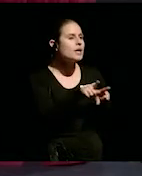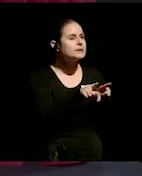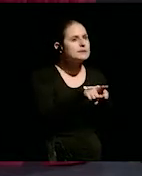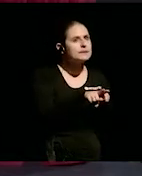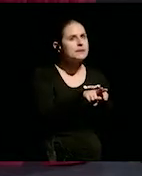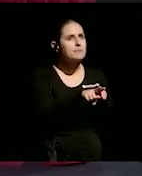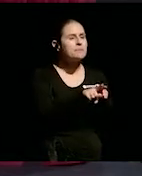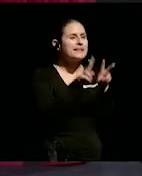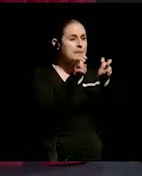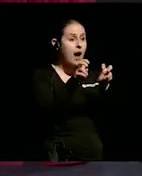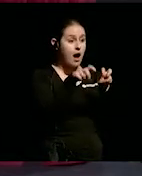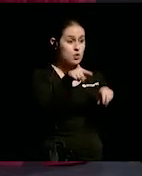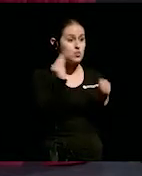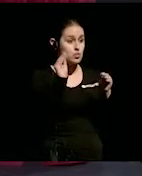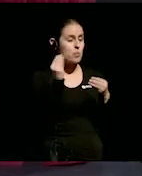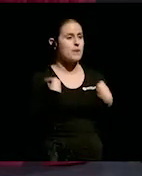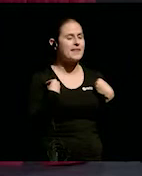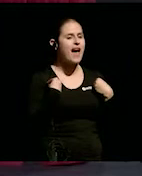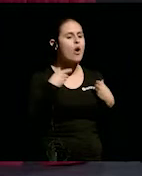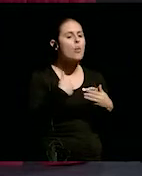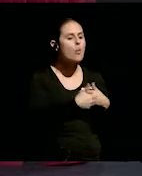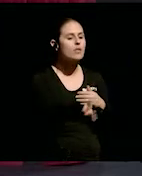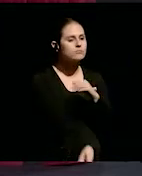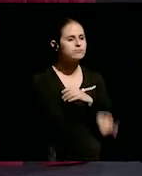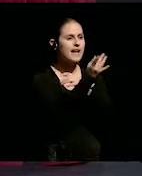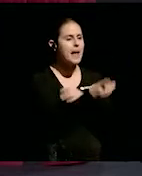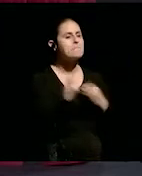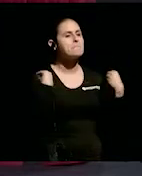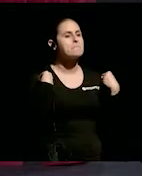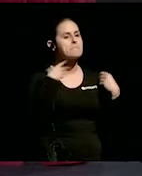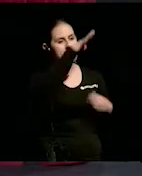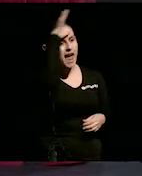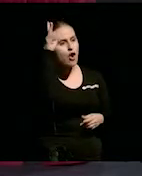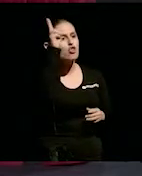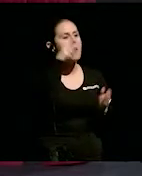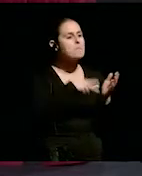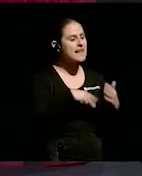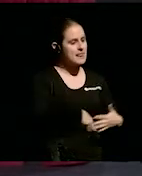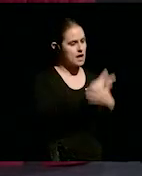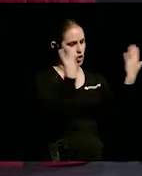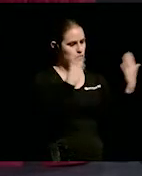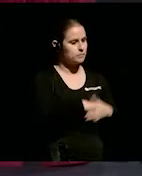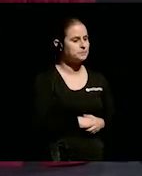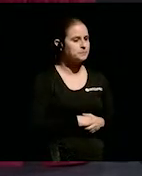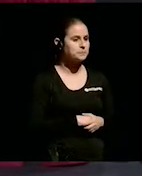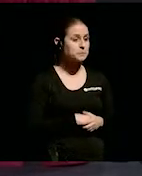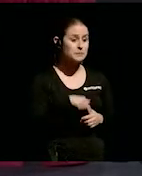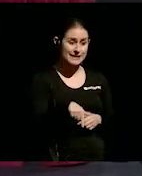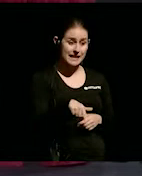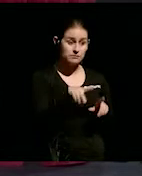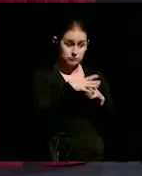en el verano de 2018. Y bueno, por supuesto, va a ser muy